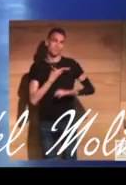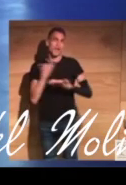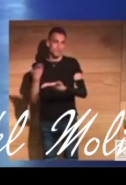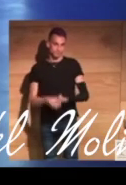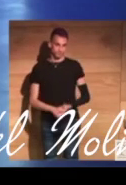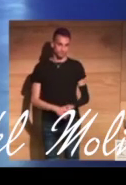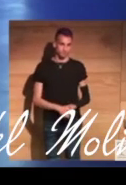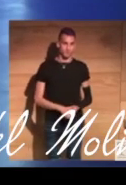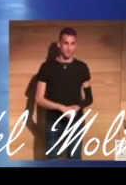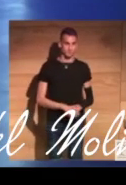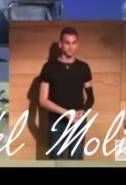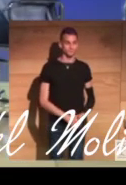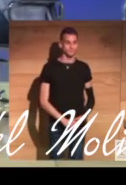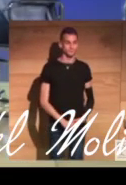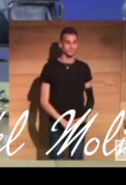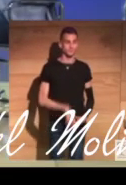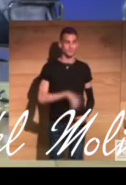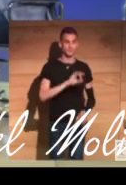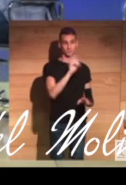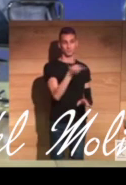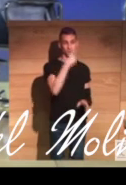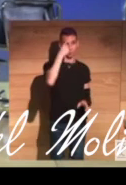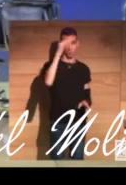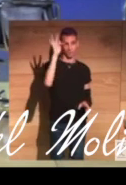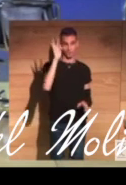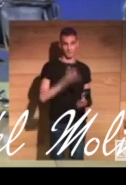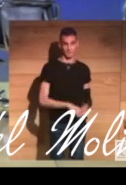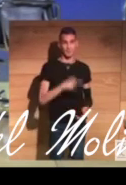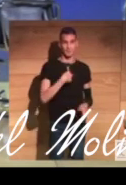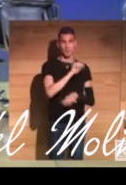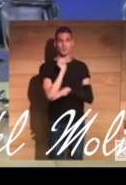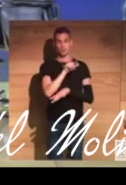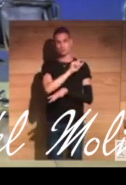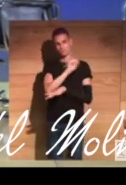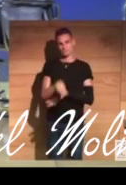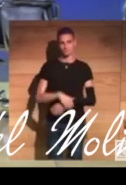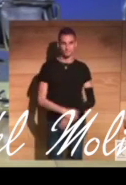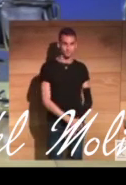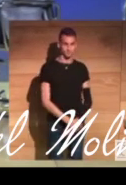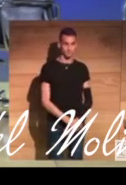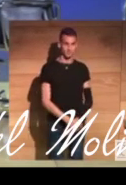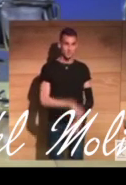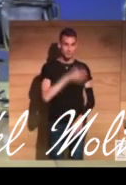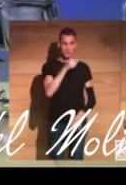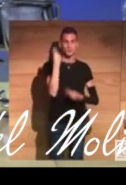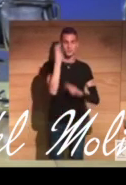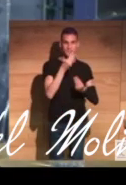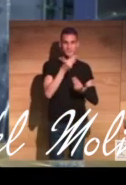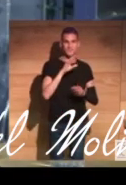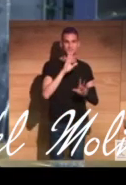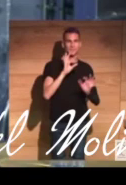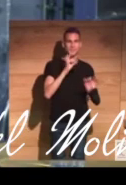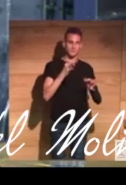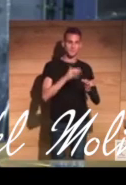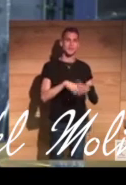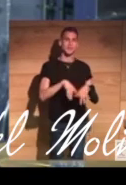Está claro. Sí, tú eres más optimista que yo en esto, ¿verdad? Porque tú crees mucho en el criterio propio del